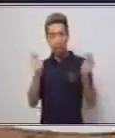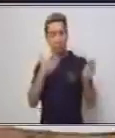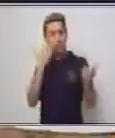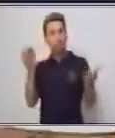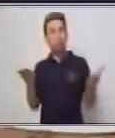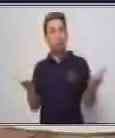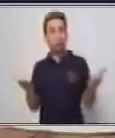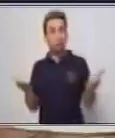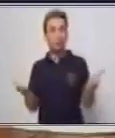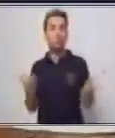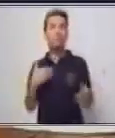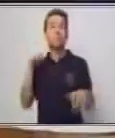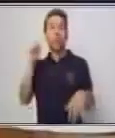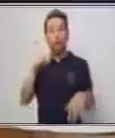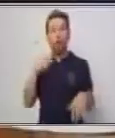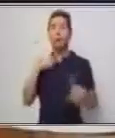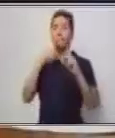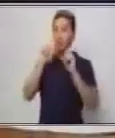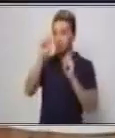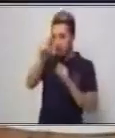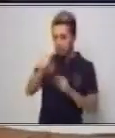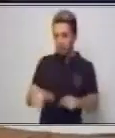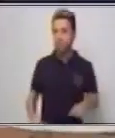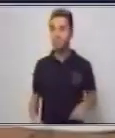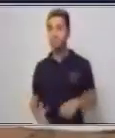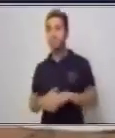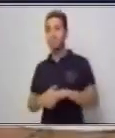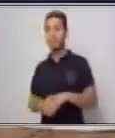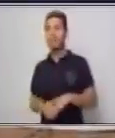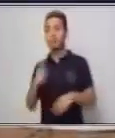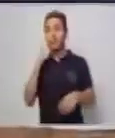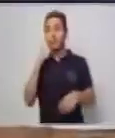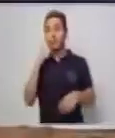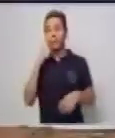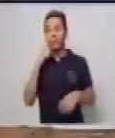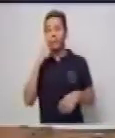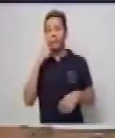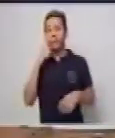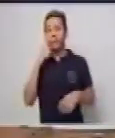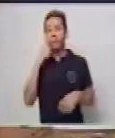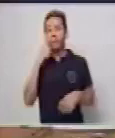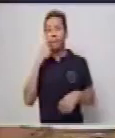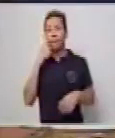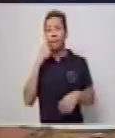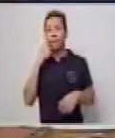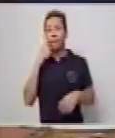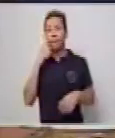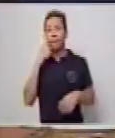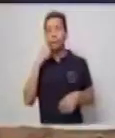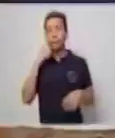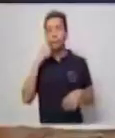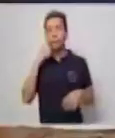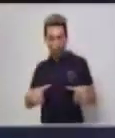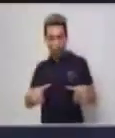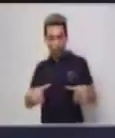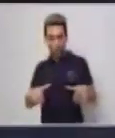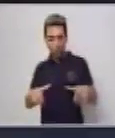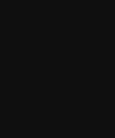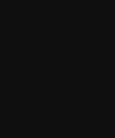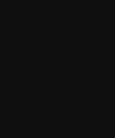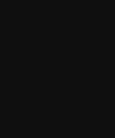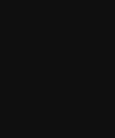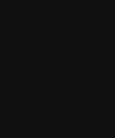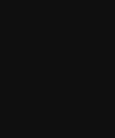Ahora, yo le lanzo una pregunta a ustedes. ¿Qué hay en el plato de color? Ah,